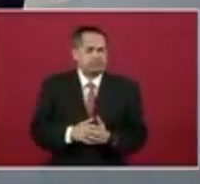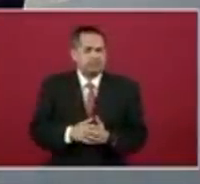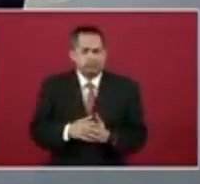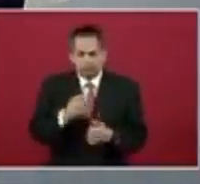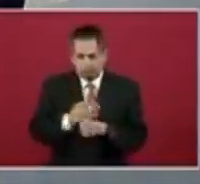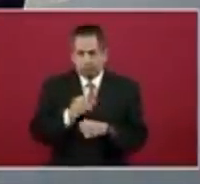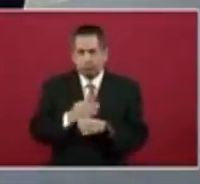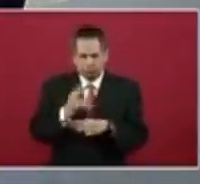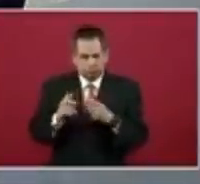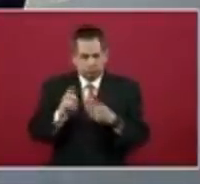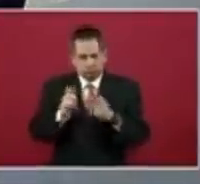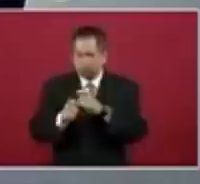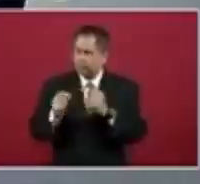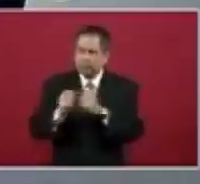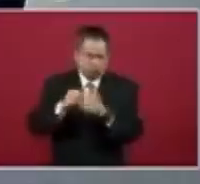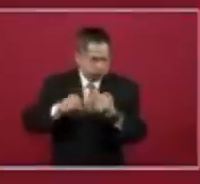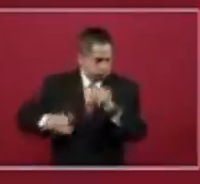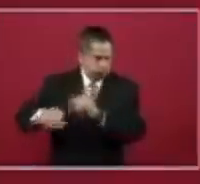llevando a cabo entre todos.